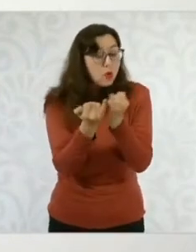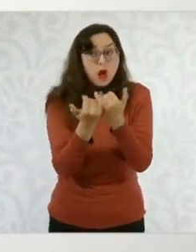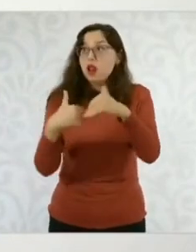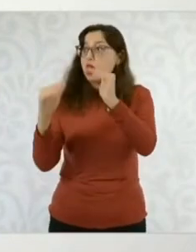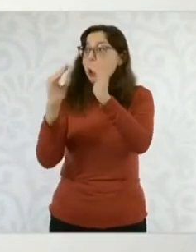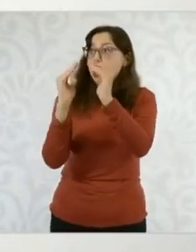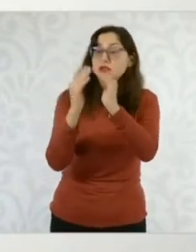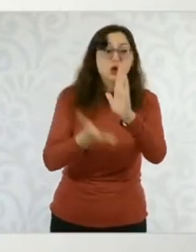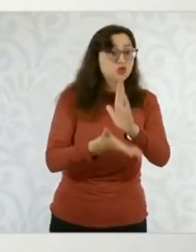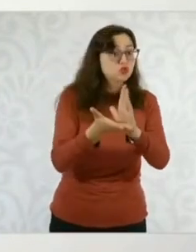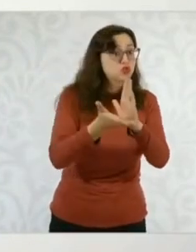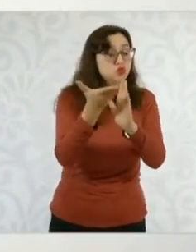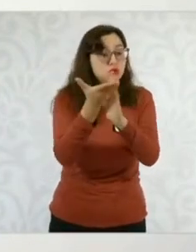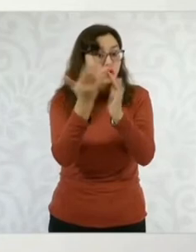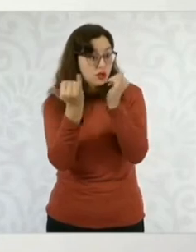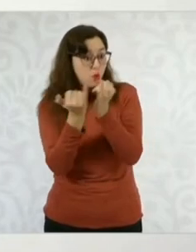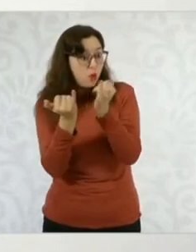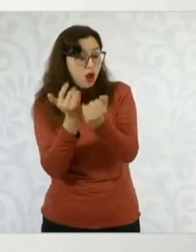y la transparencia.